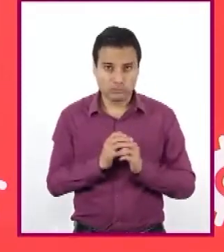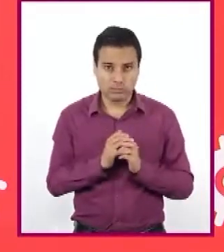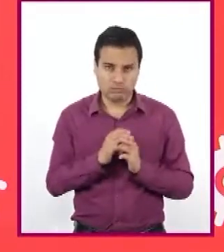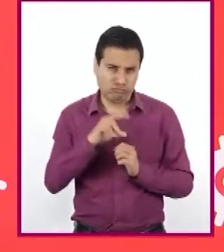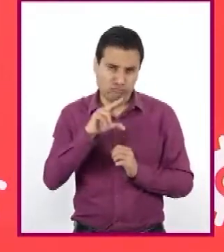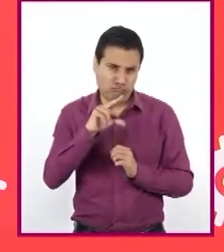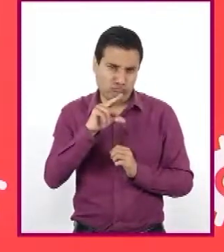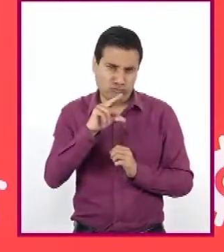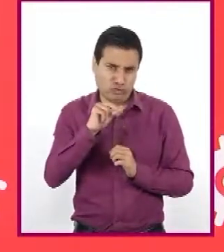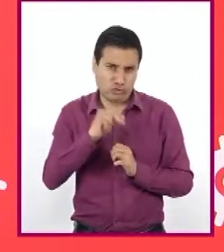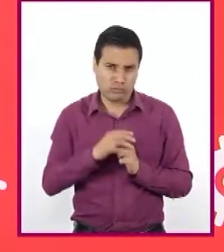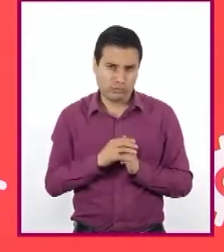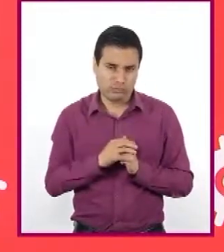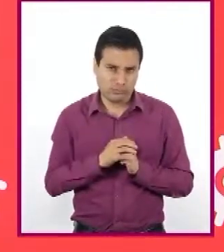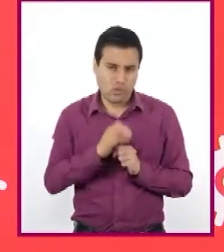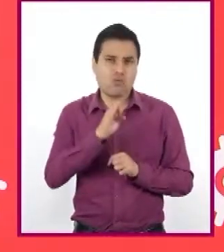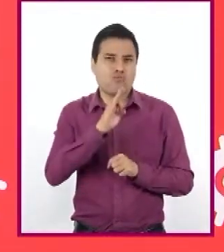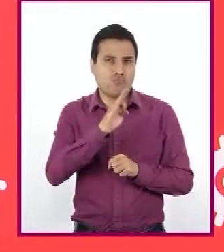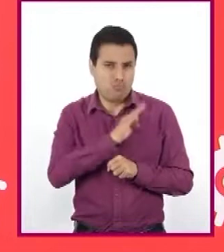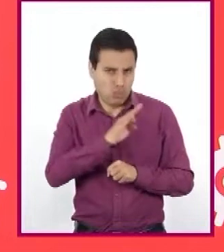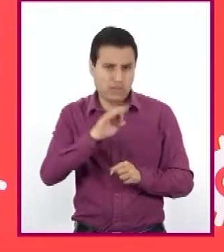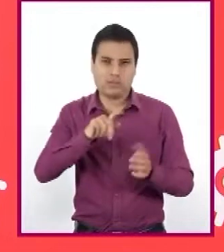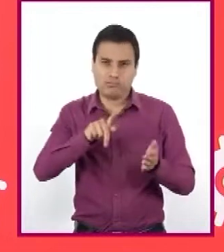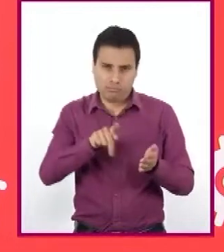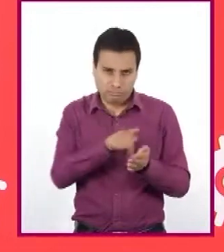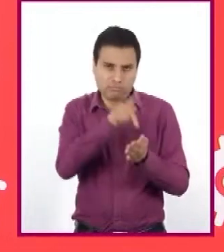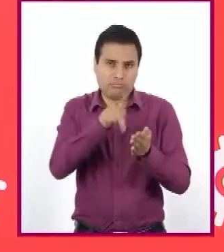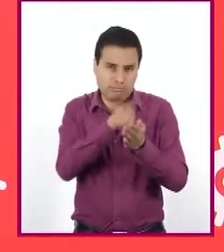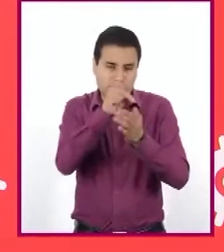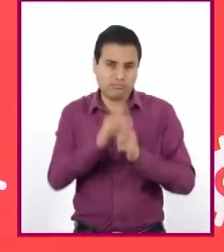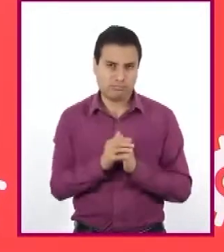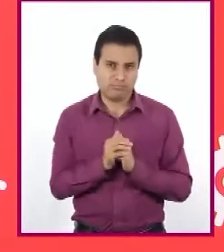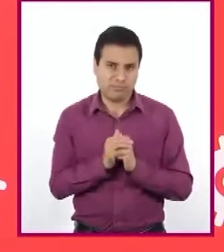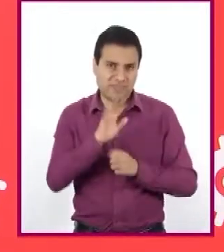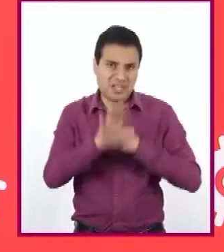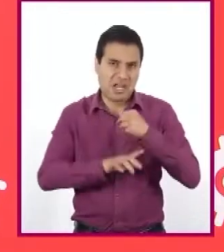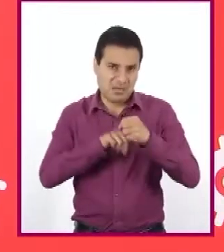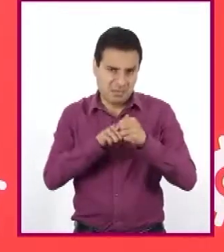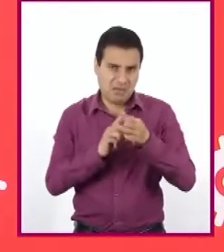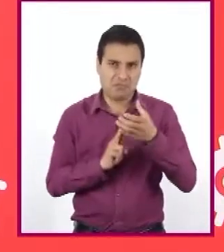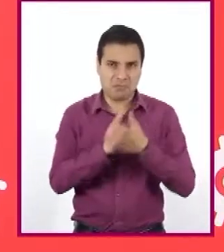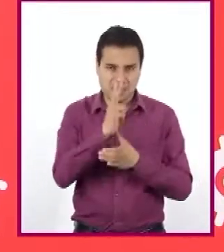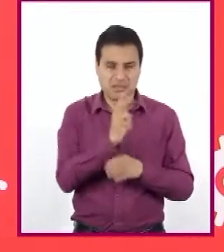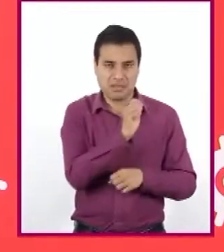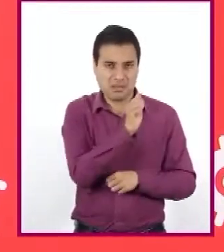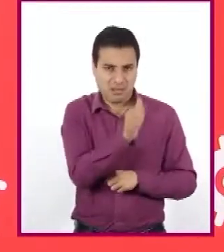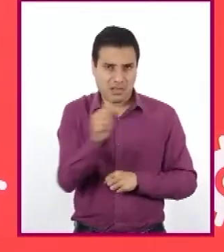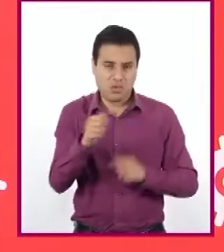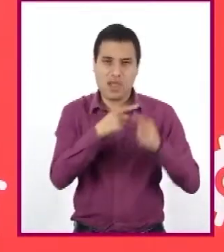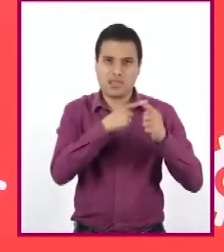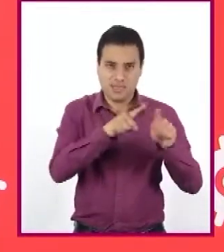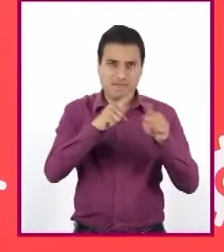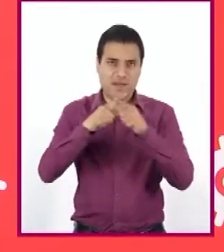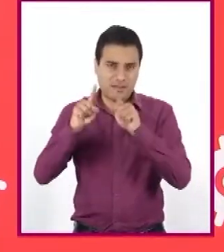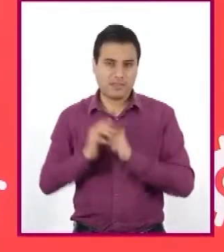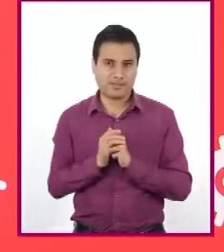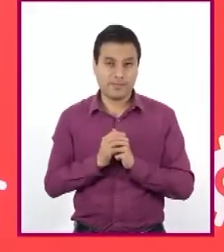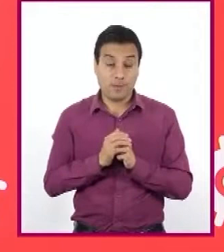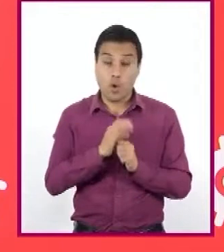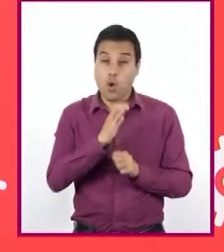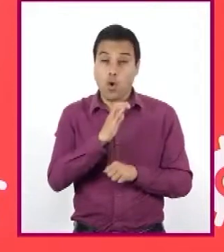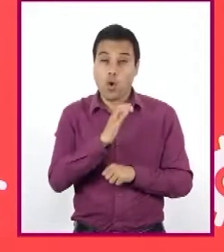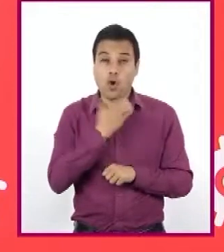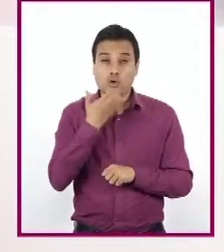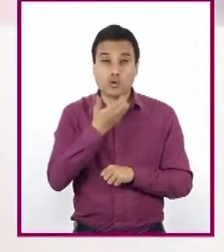puede llevarse a cabo en distintos momentos, según sea el caso de cada organismo, pero existen periodos más propicios, por ejemplo,